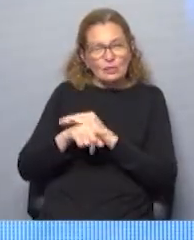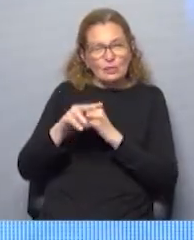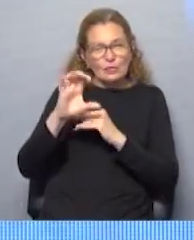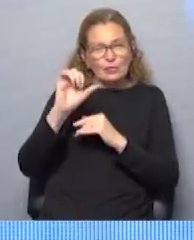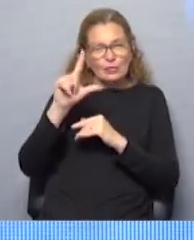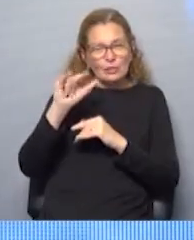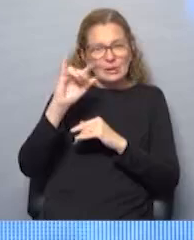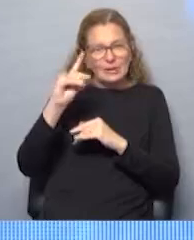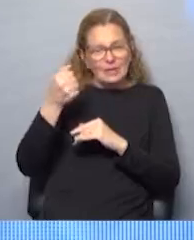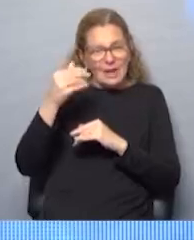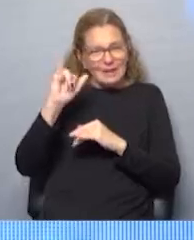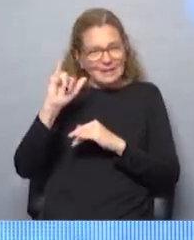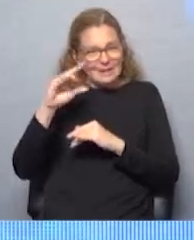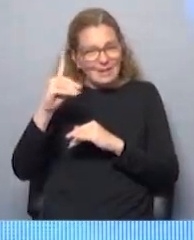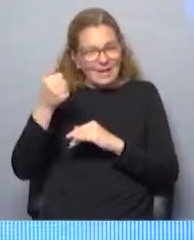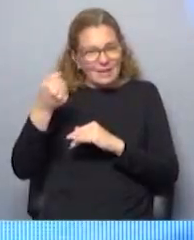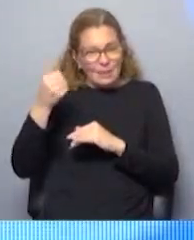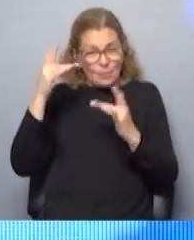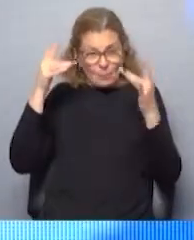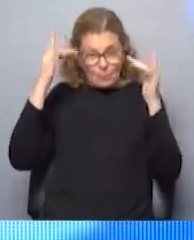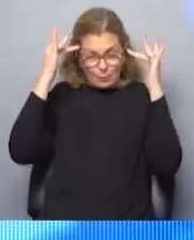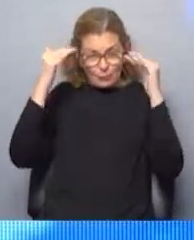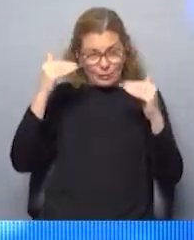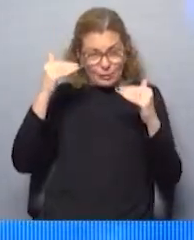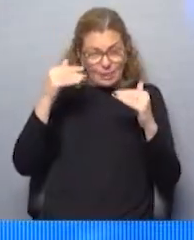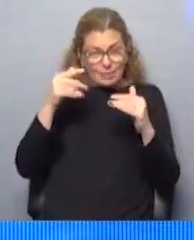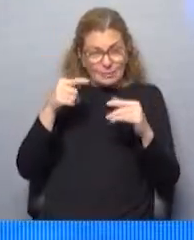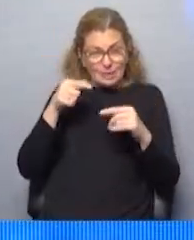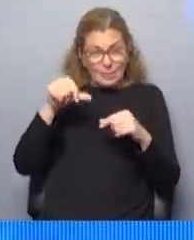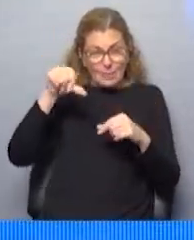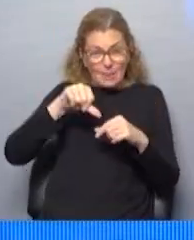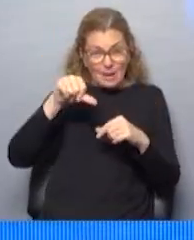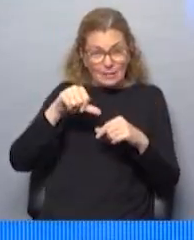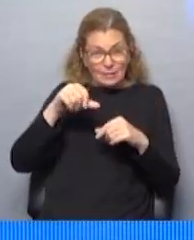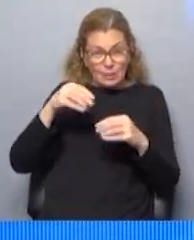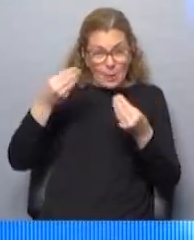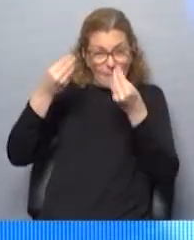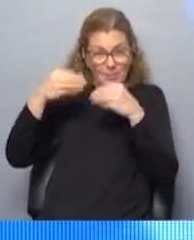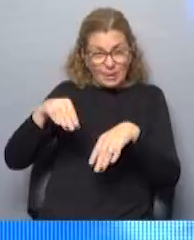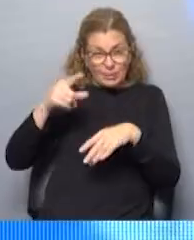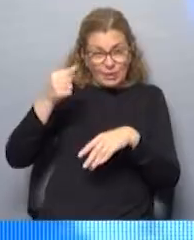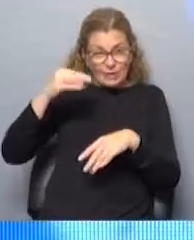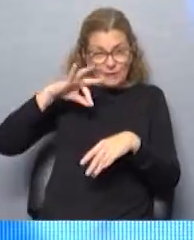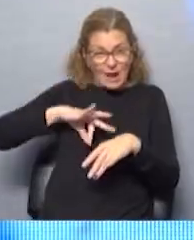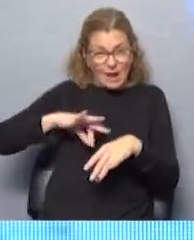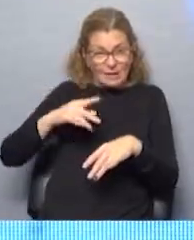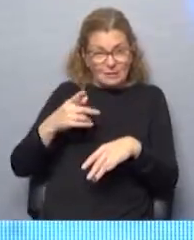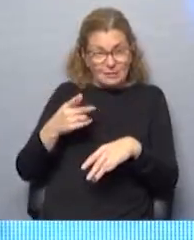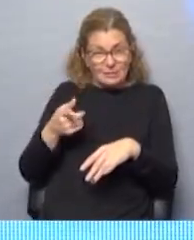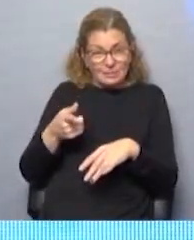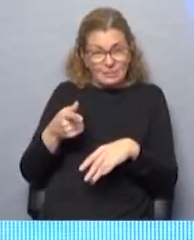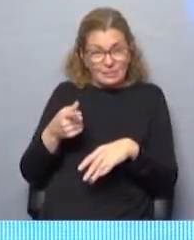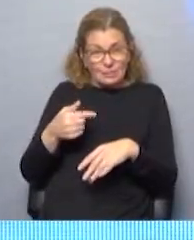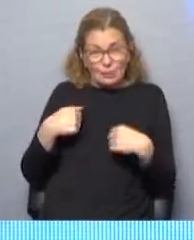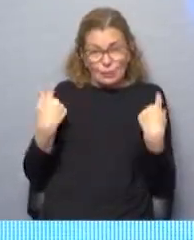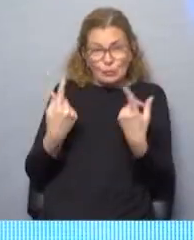los profesionales nos estamos quejando nos está yendo mal somos los peores nos tienen que bajar los impuestos o es la